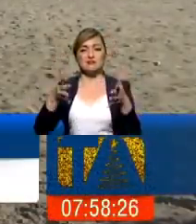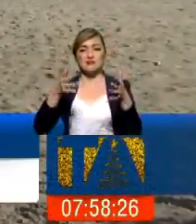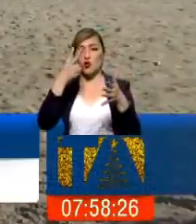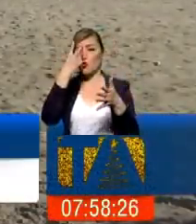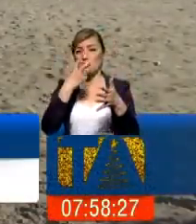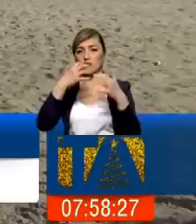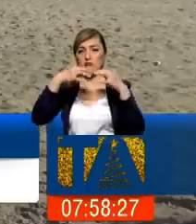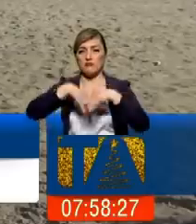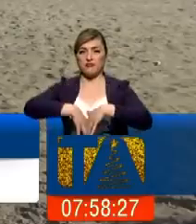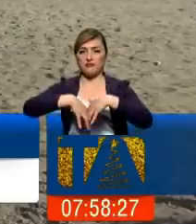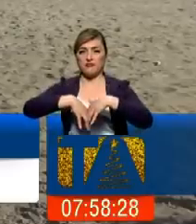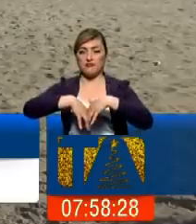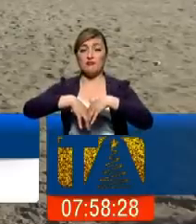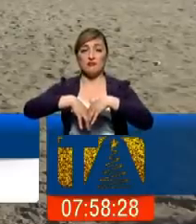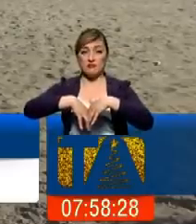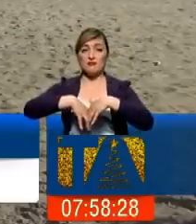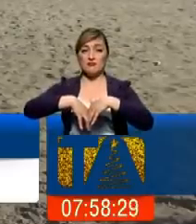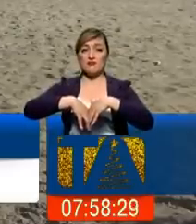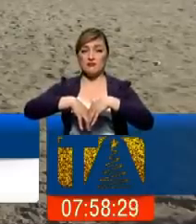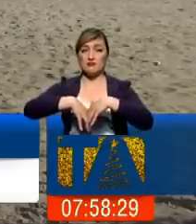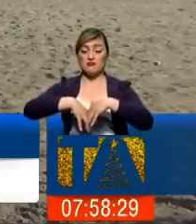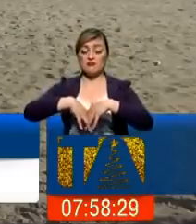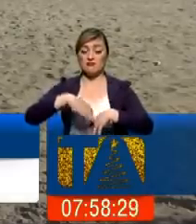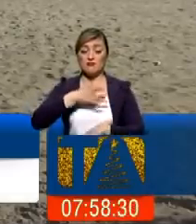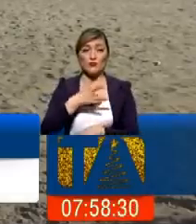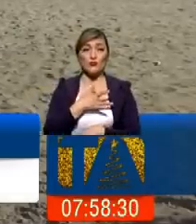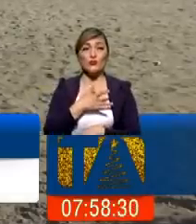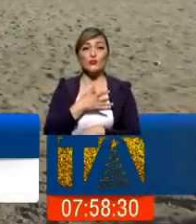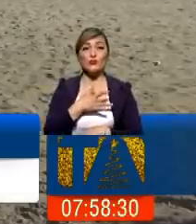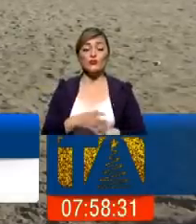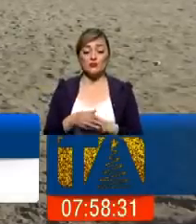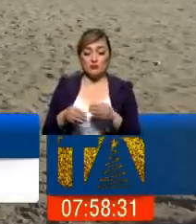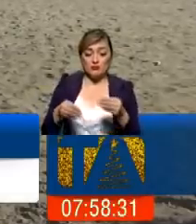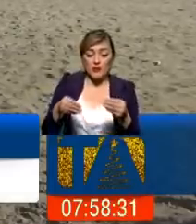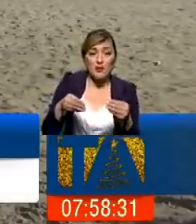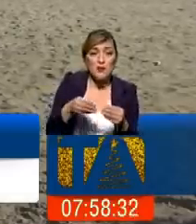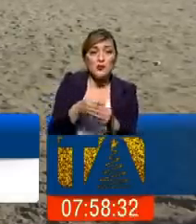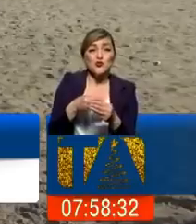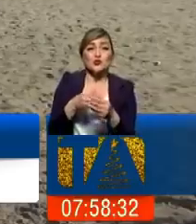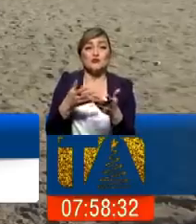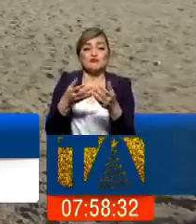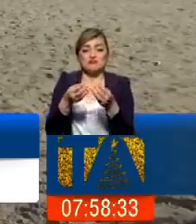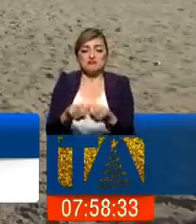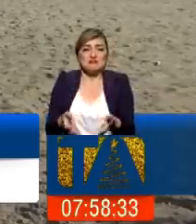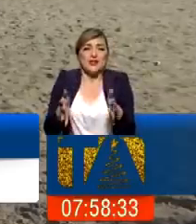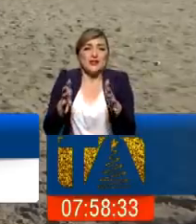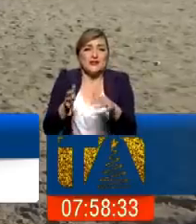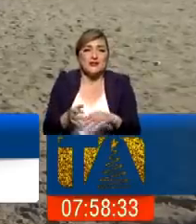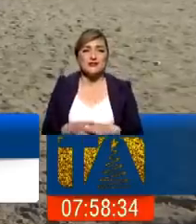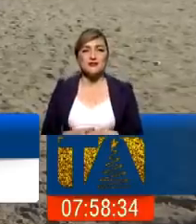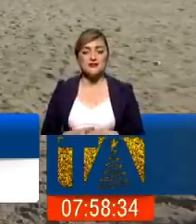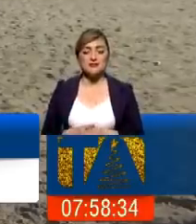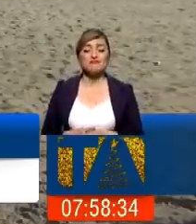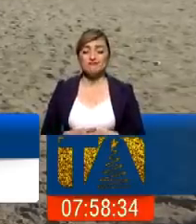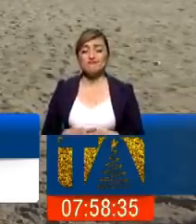hoteleros, sentirnos prácticamente todo lo que estamos invirtiendo, todo lo que se va a perder. Porque